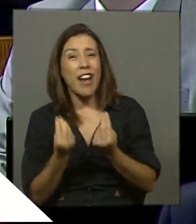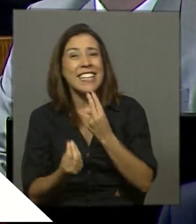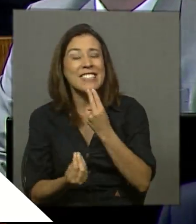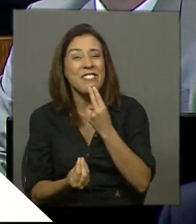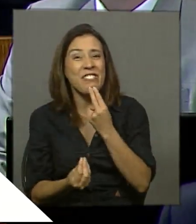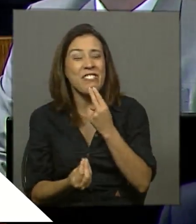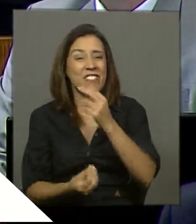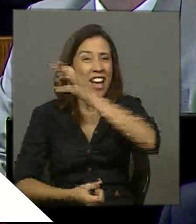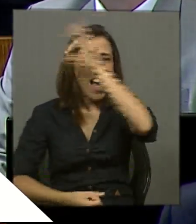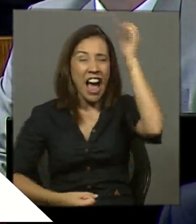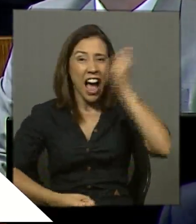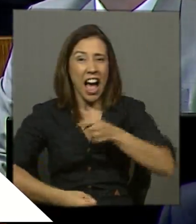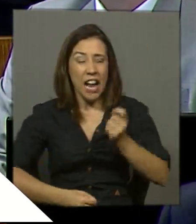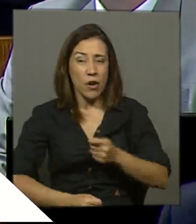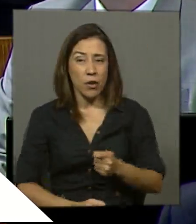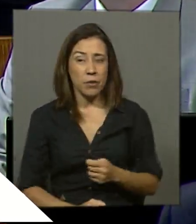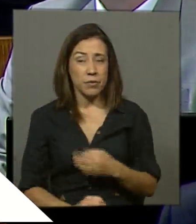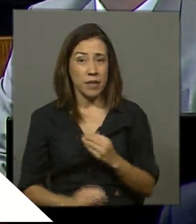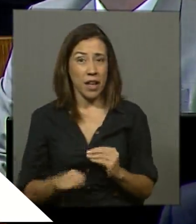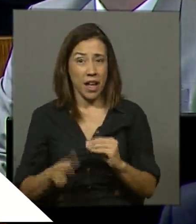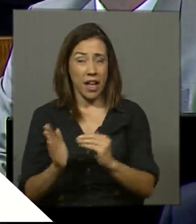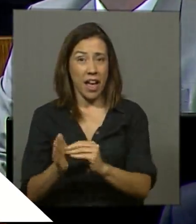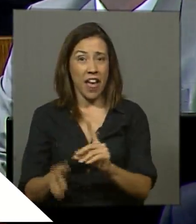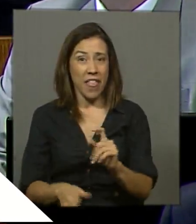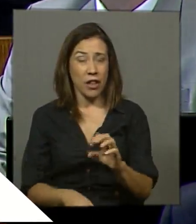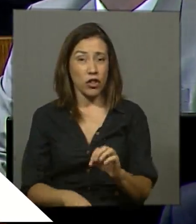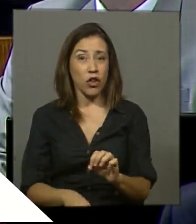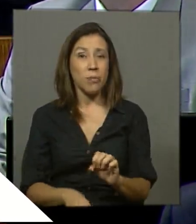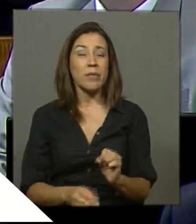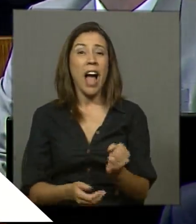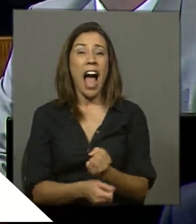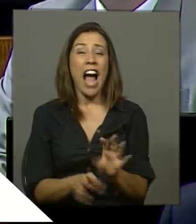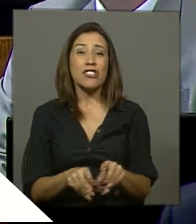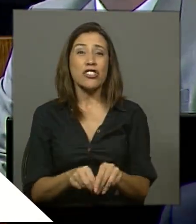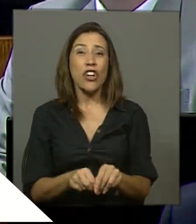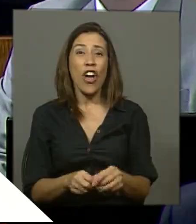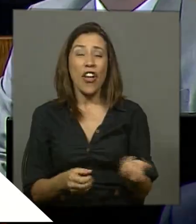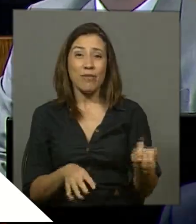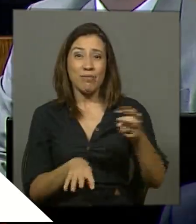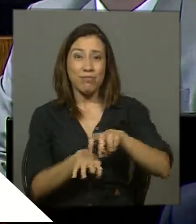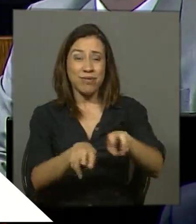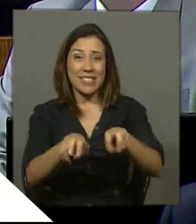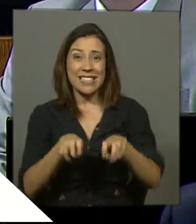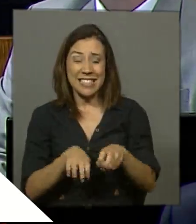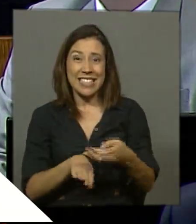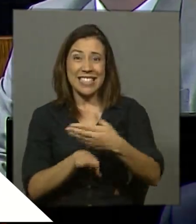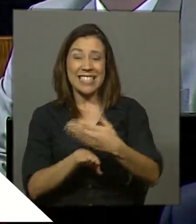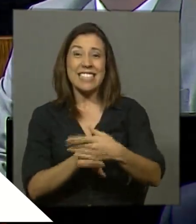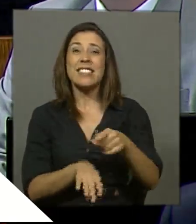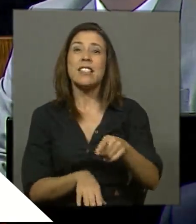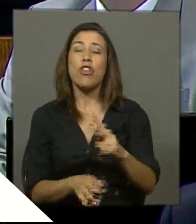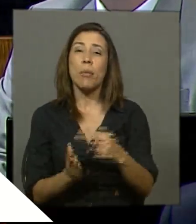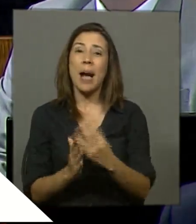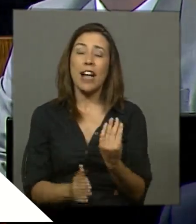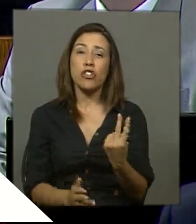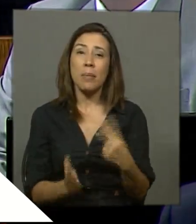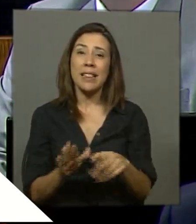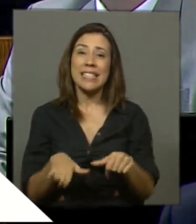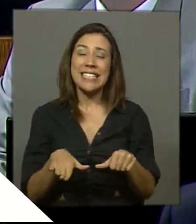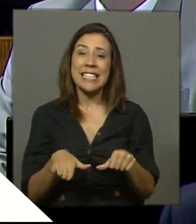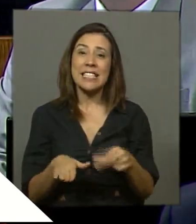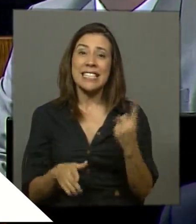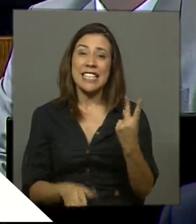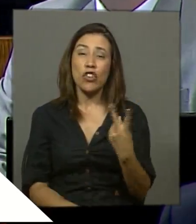araucanía según dato de la asociación de transportistas entre el año 2014 y 2016 hubo